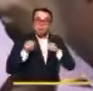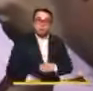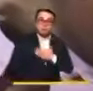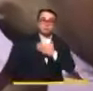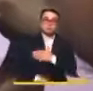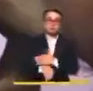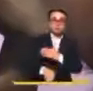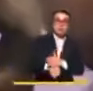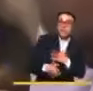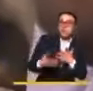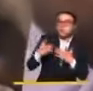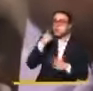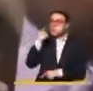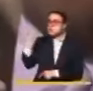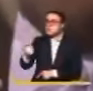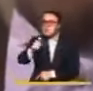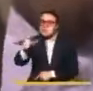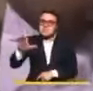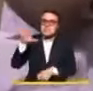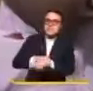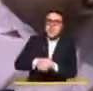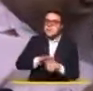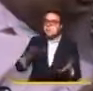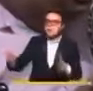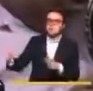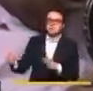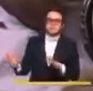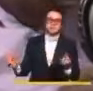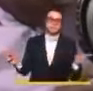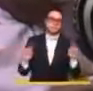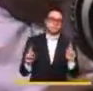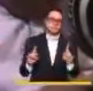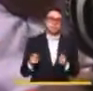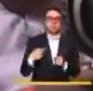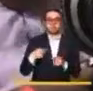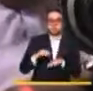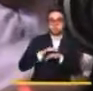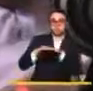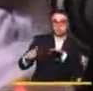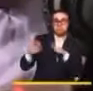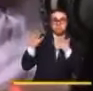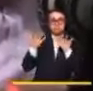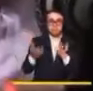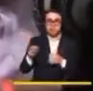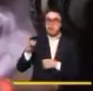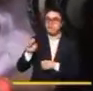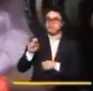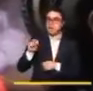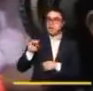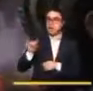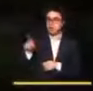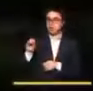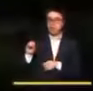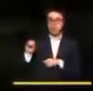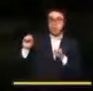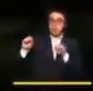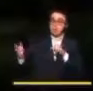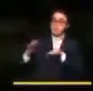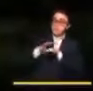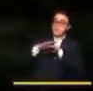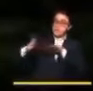Introduciendo la cacería. En cierta forma voy a invitar, si se puede, a Mancuso a mi oficina.